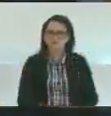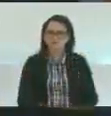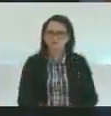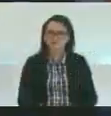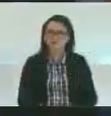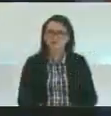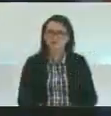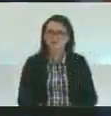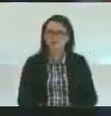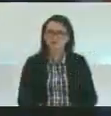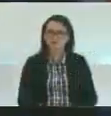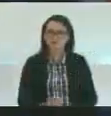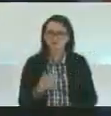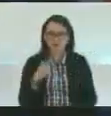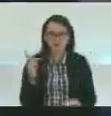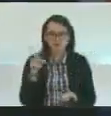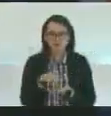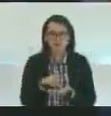Cada vez que vengo a Guayana,